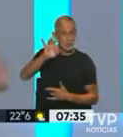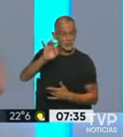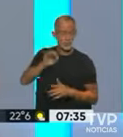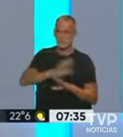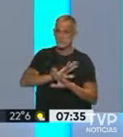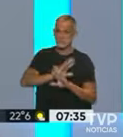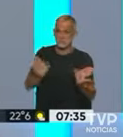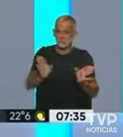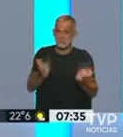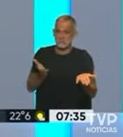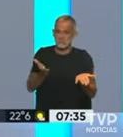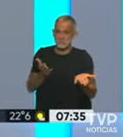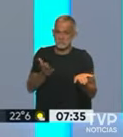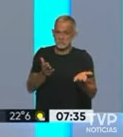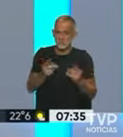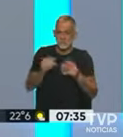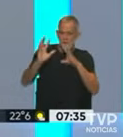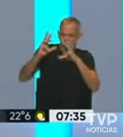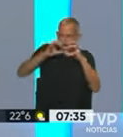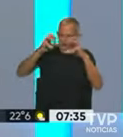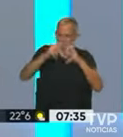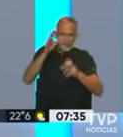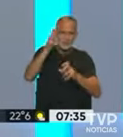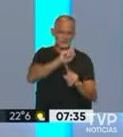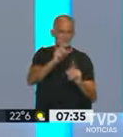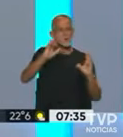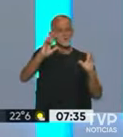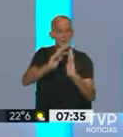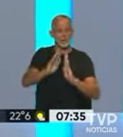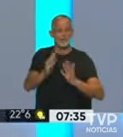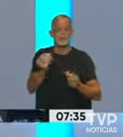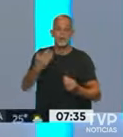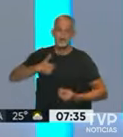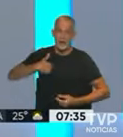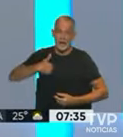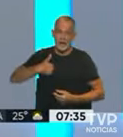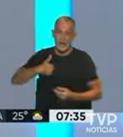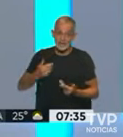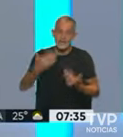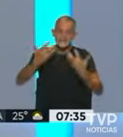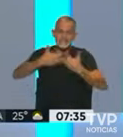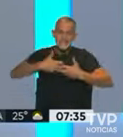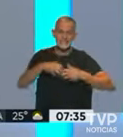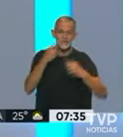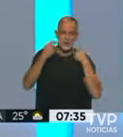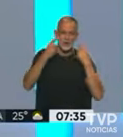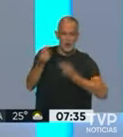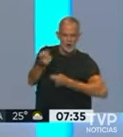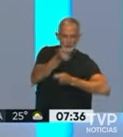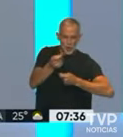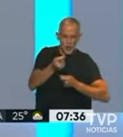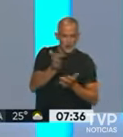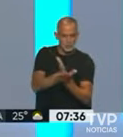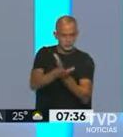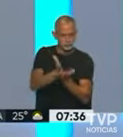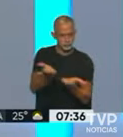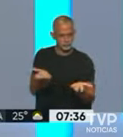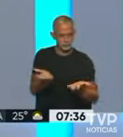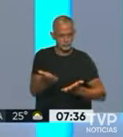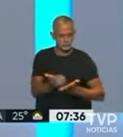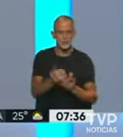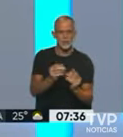de de presentarse en forma de mangas así tan voraces porque Argentina además implementó un sistema de control muy riguroso que fue